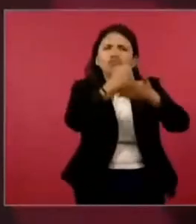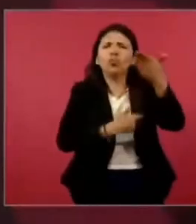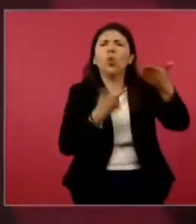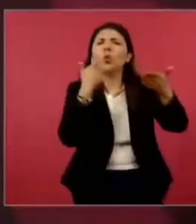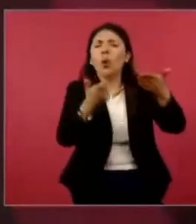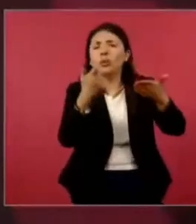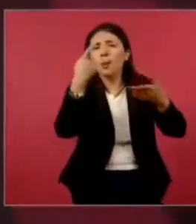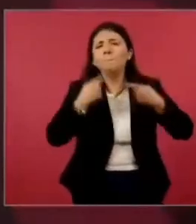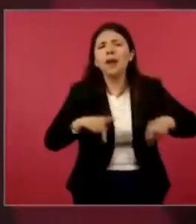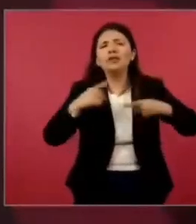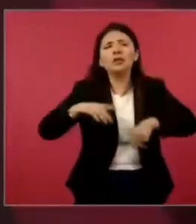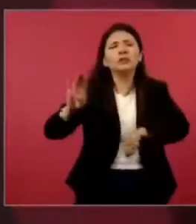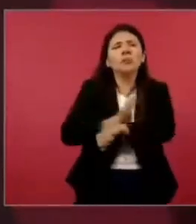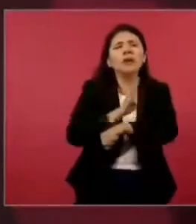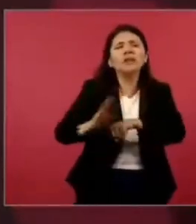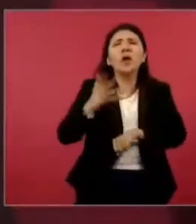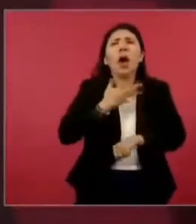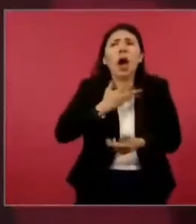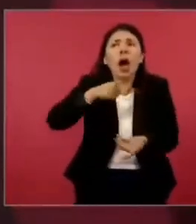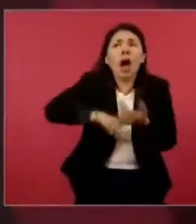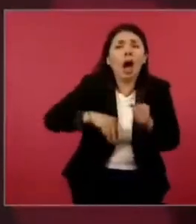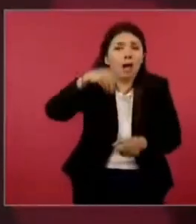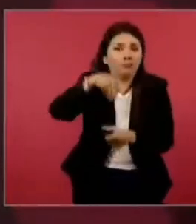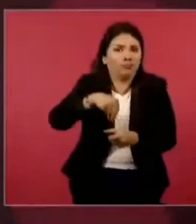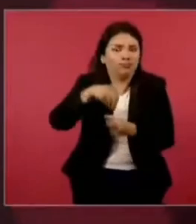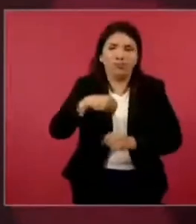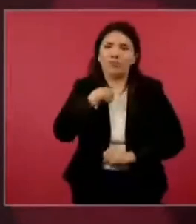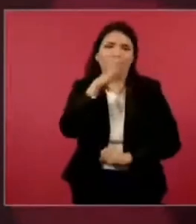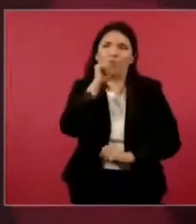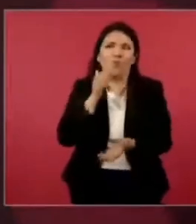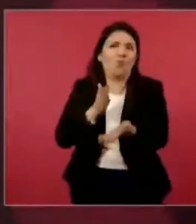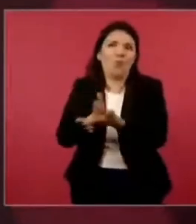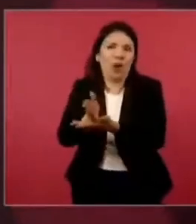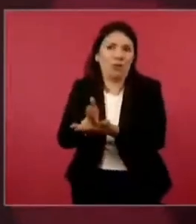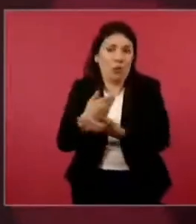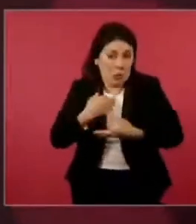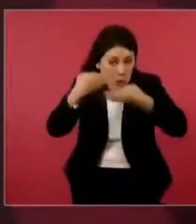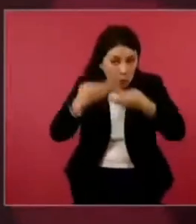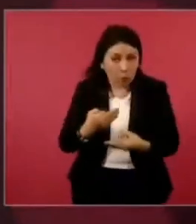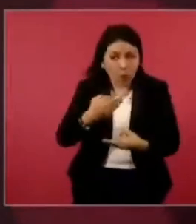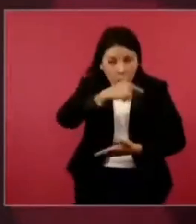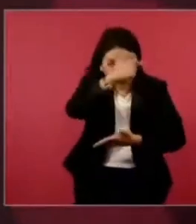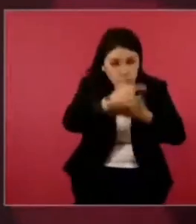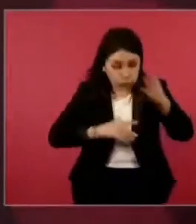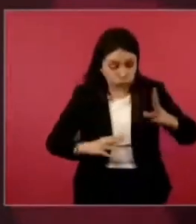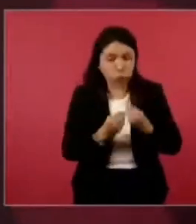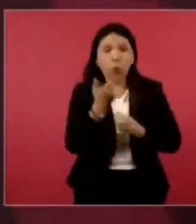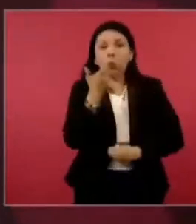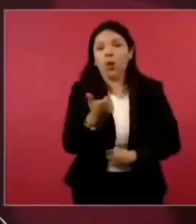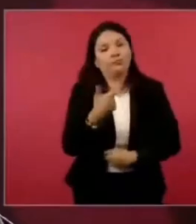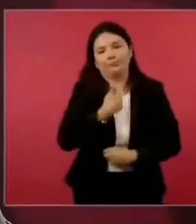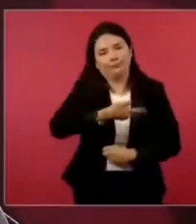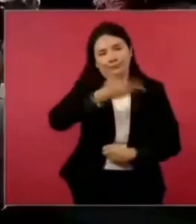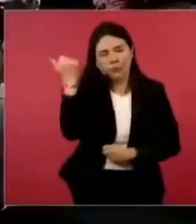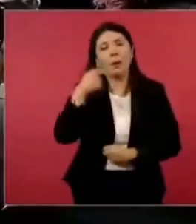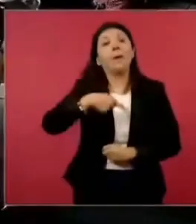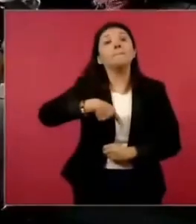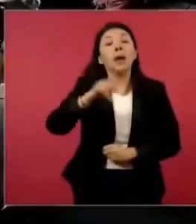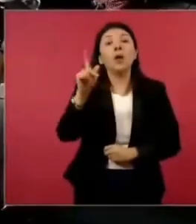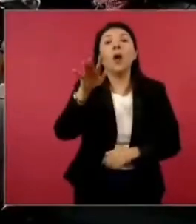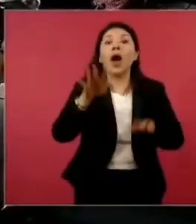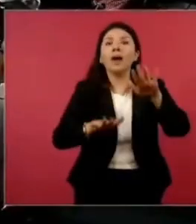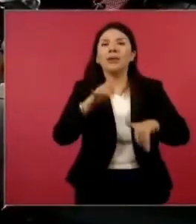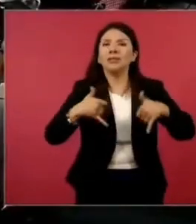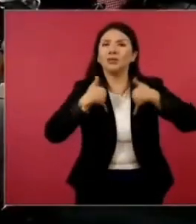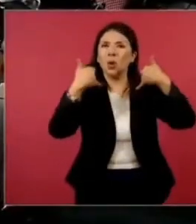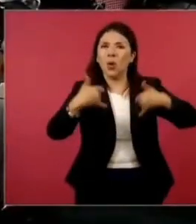de beneficiarios de cuentas privadas. Por eso no podemos saber con exactitud cuáles son los montos. Lo que sí es que cuando llegan los